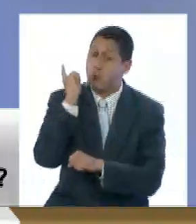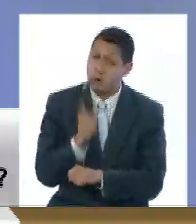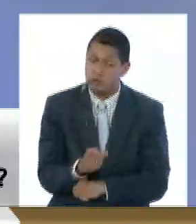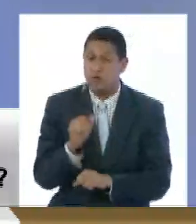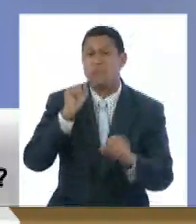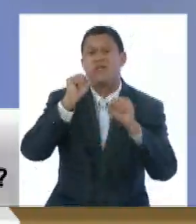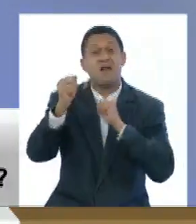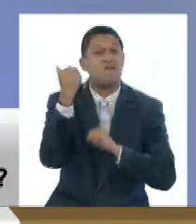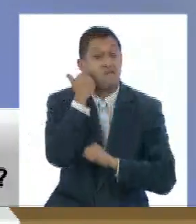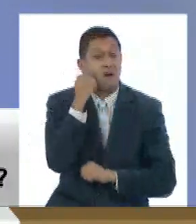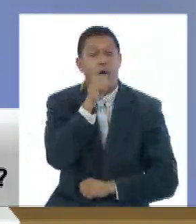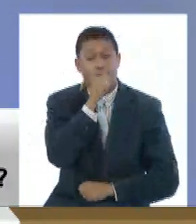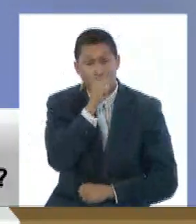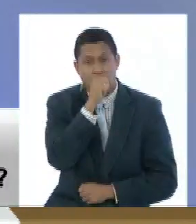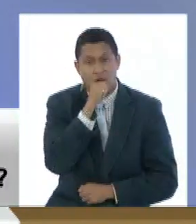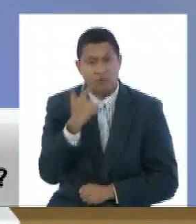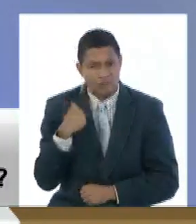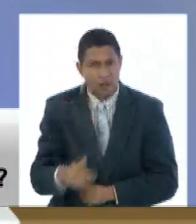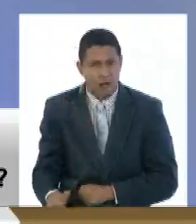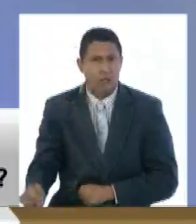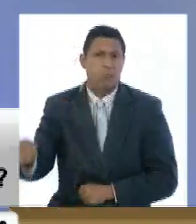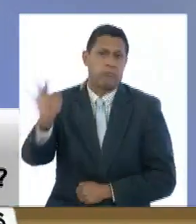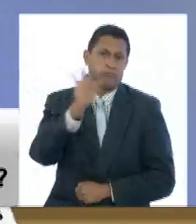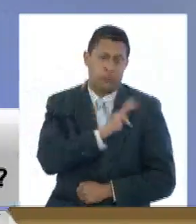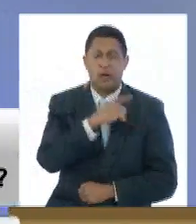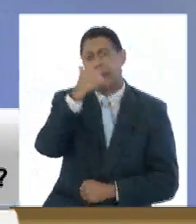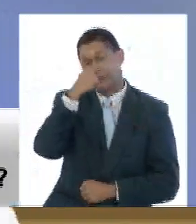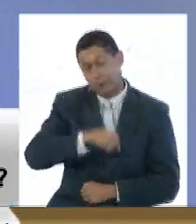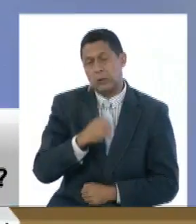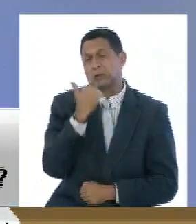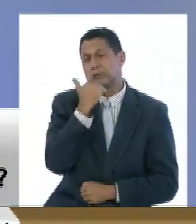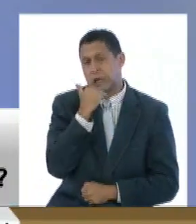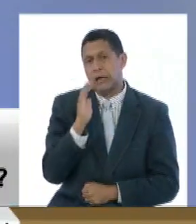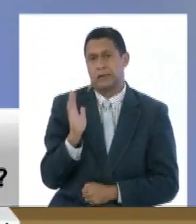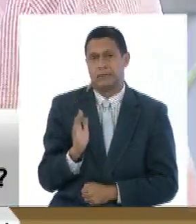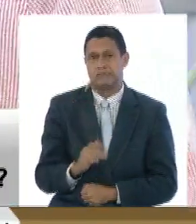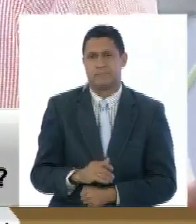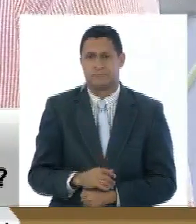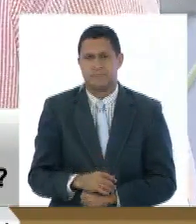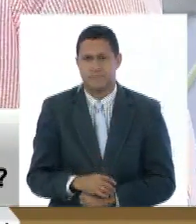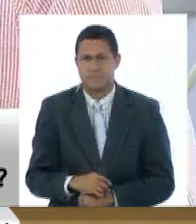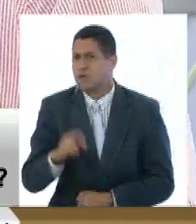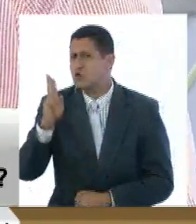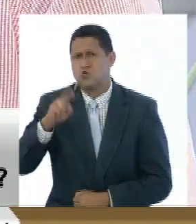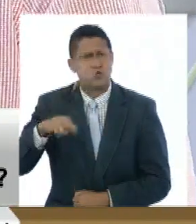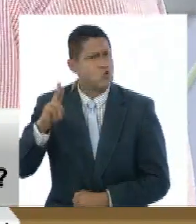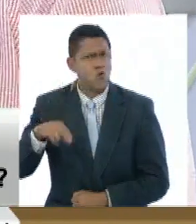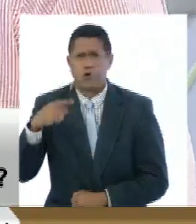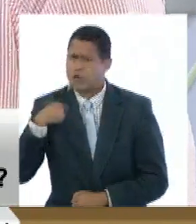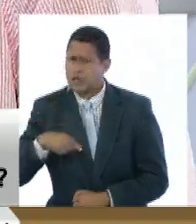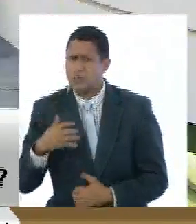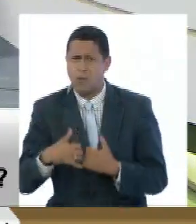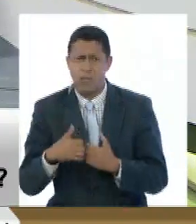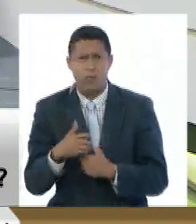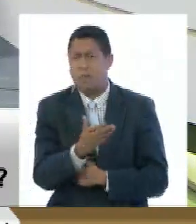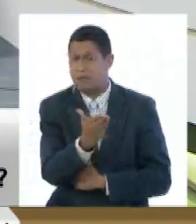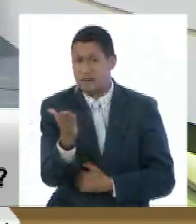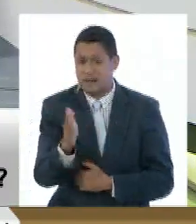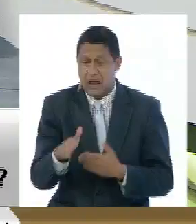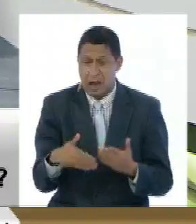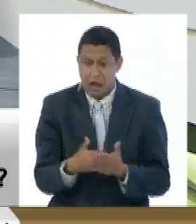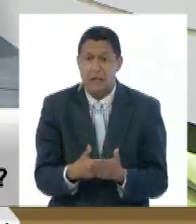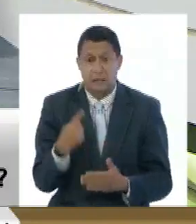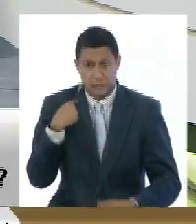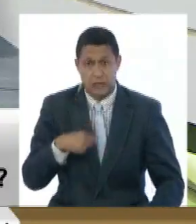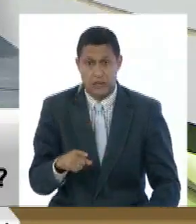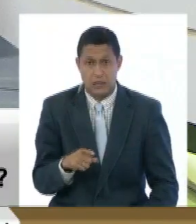con tuberculosis, debe tener una persona que tenga el bacilo y que estornudo tosa cercano de ahí. Nunca habíamos tenido situaciones de ese estilo hasta que de repente